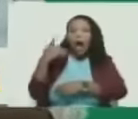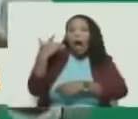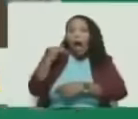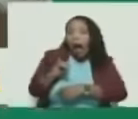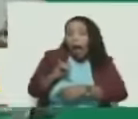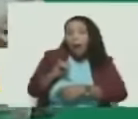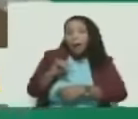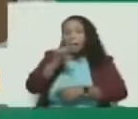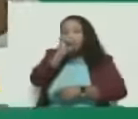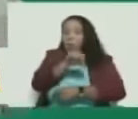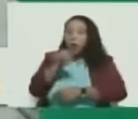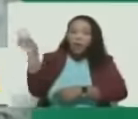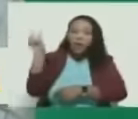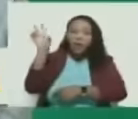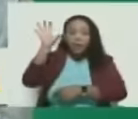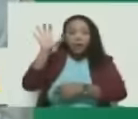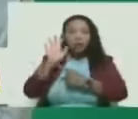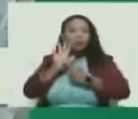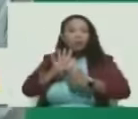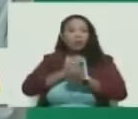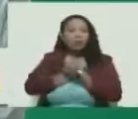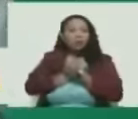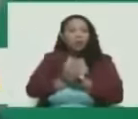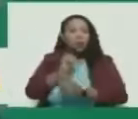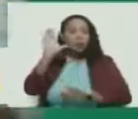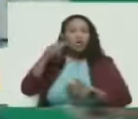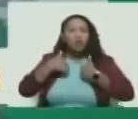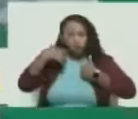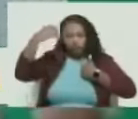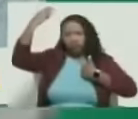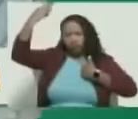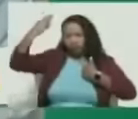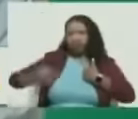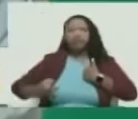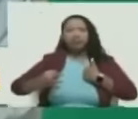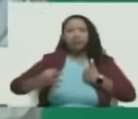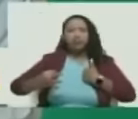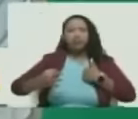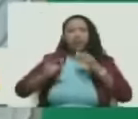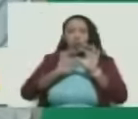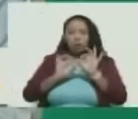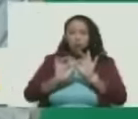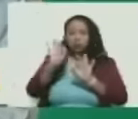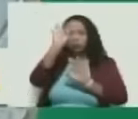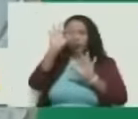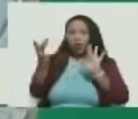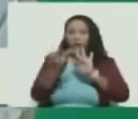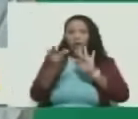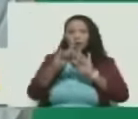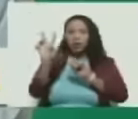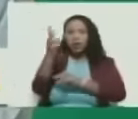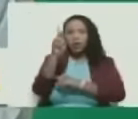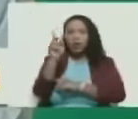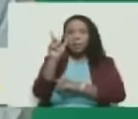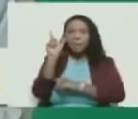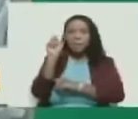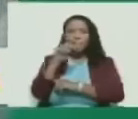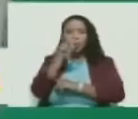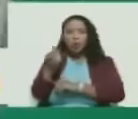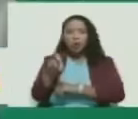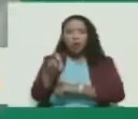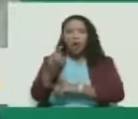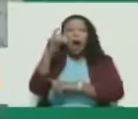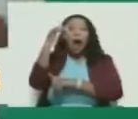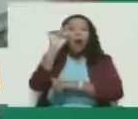decir, de demostrar nuestro amor a la patria. Y yo estoy seguro, todas las mediciones, lo conecto con tu segunda pregunta, dicen que si hay